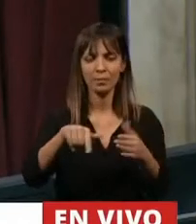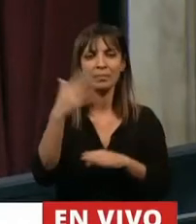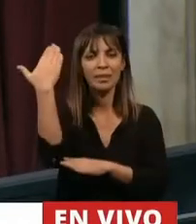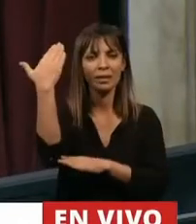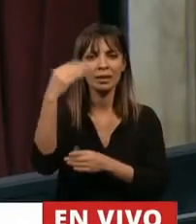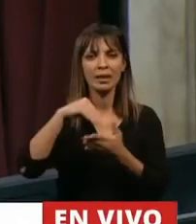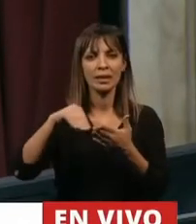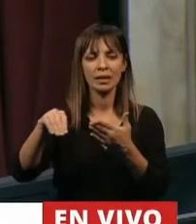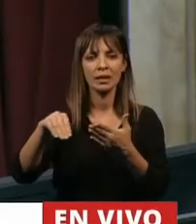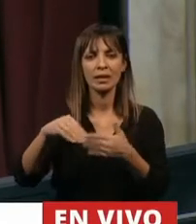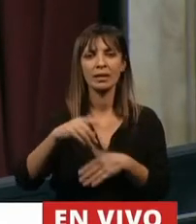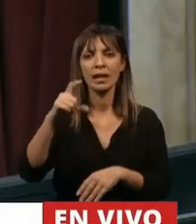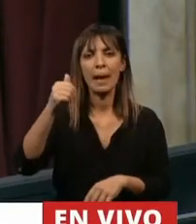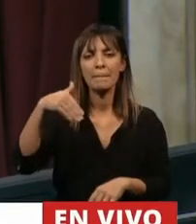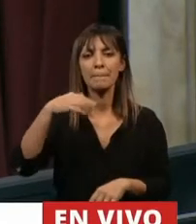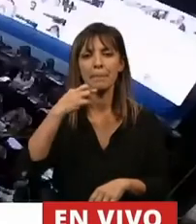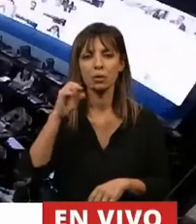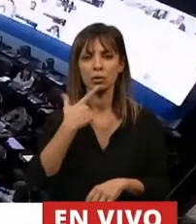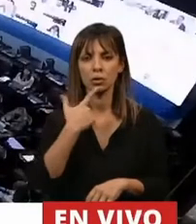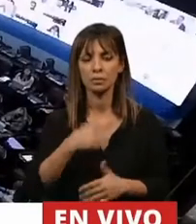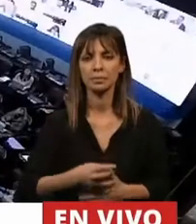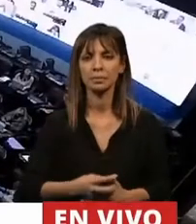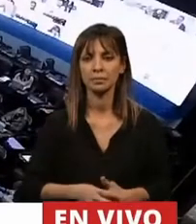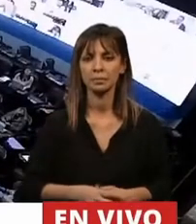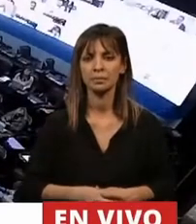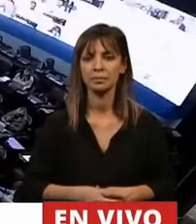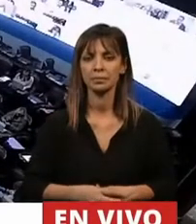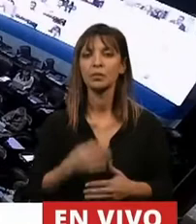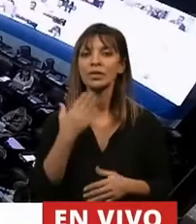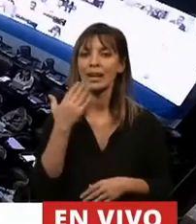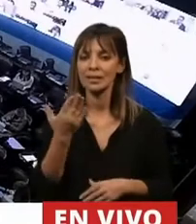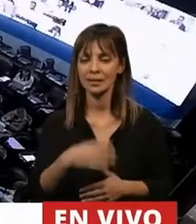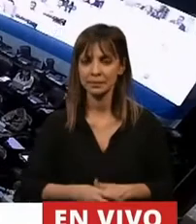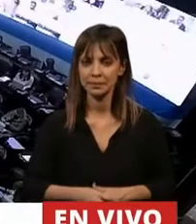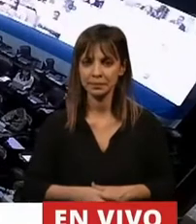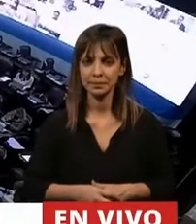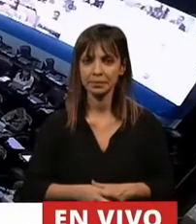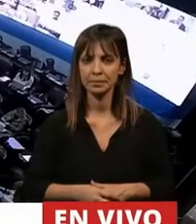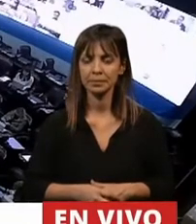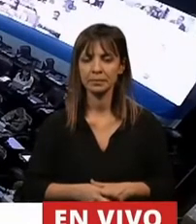Tiene la palabra el diputado Javier Campos. Muchas gracias, señora presidenta.